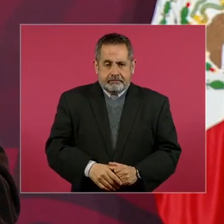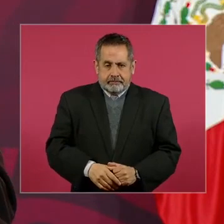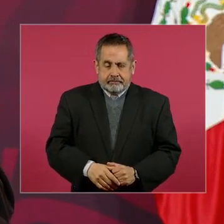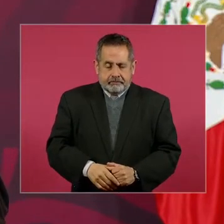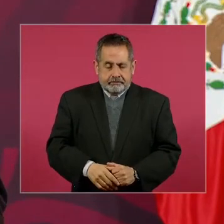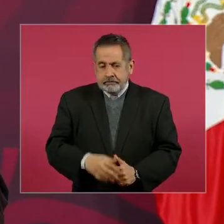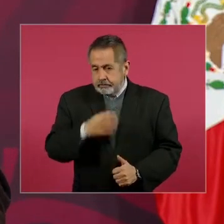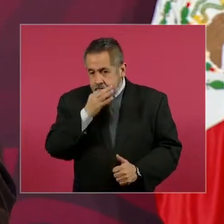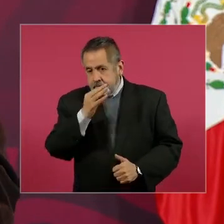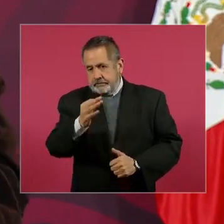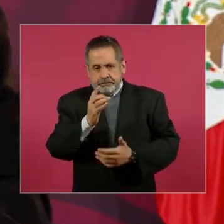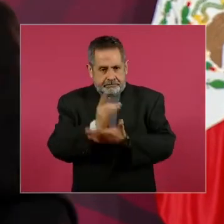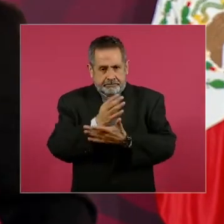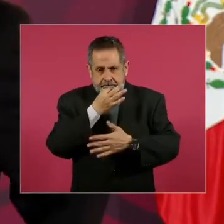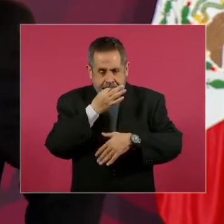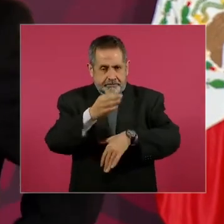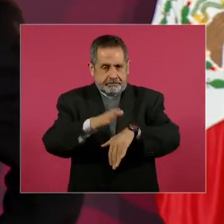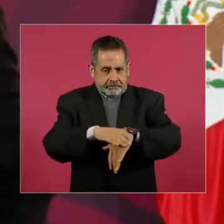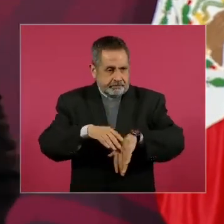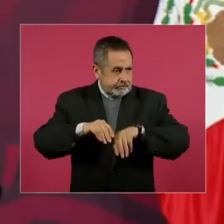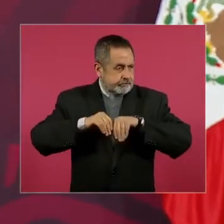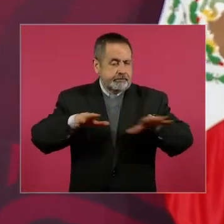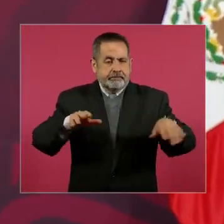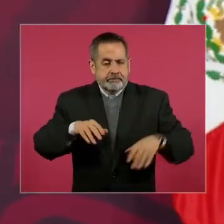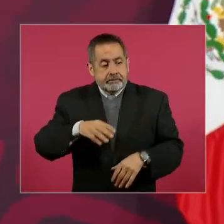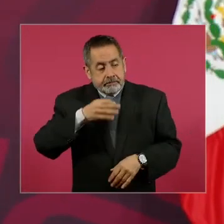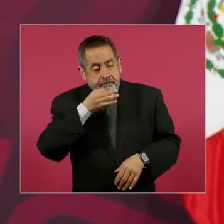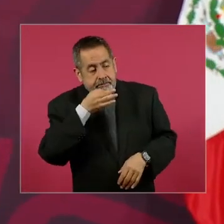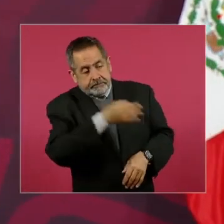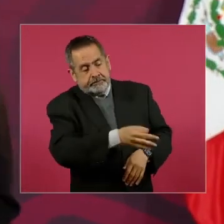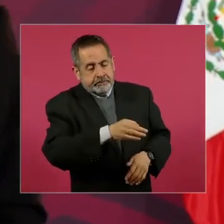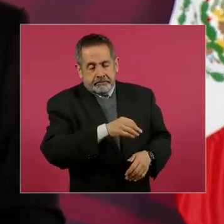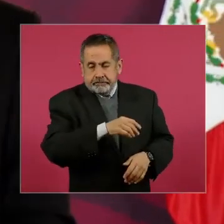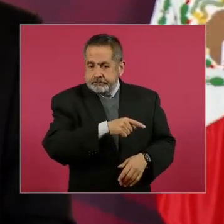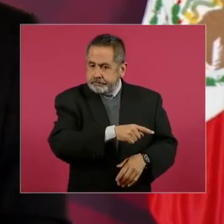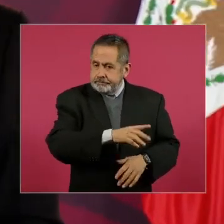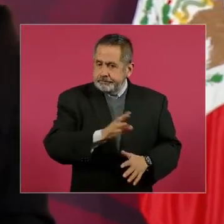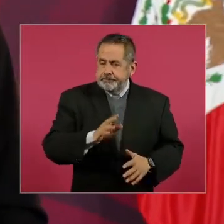Y de una vez les digo a los adversarios que si